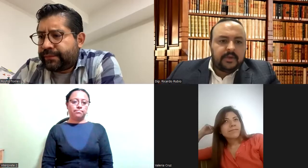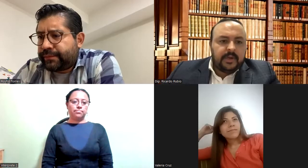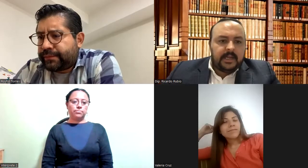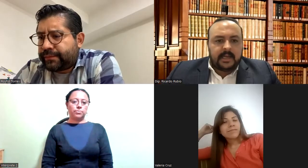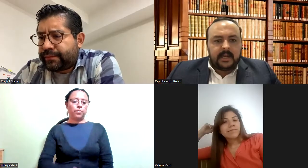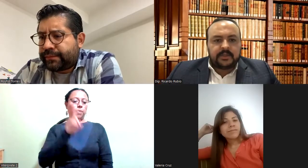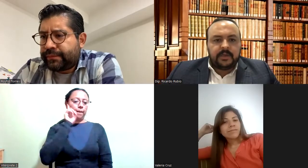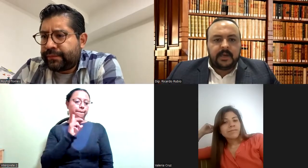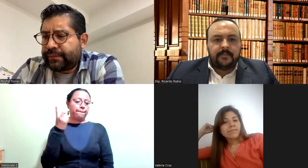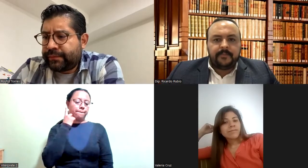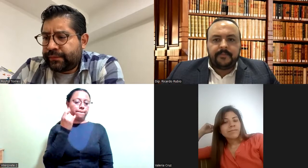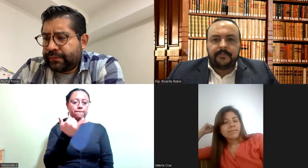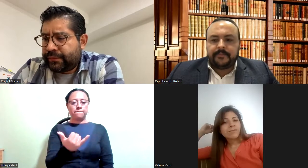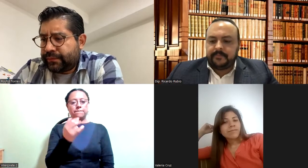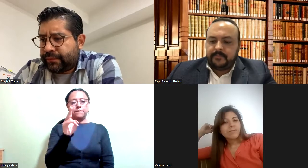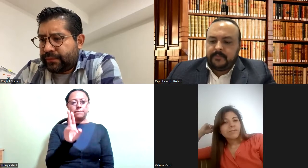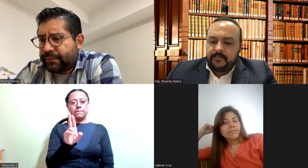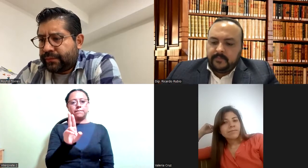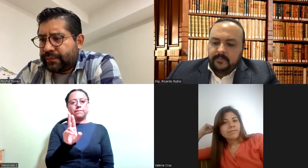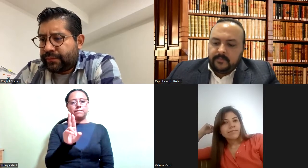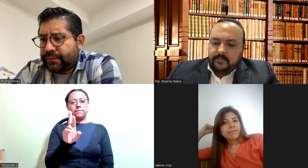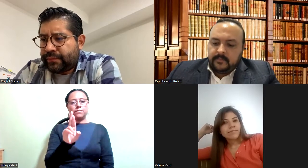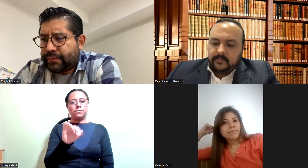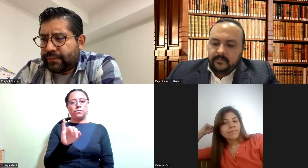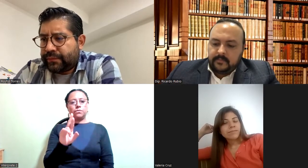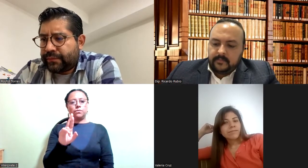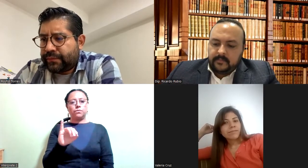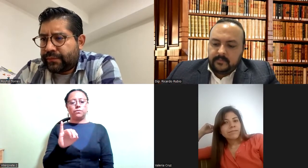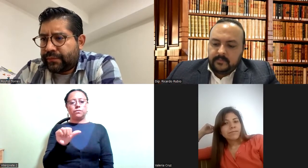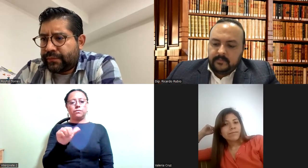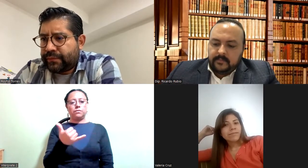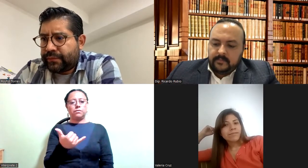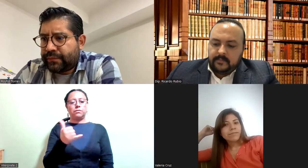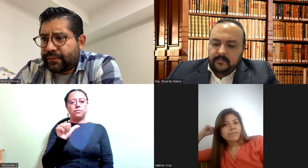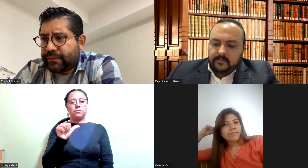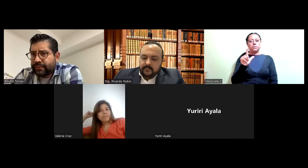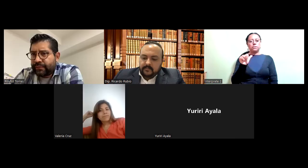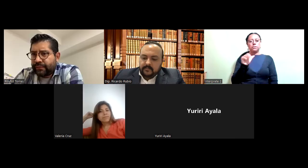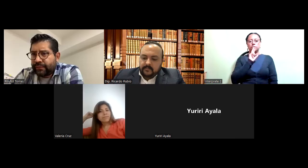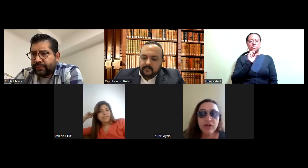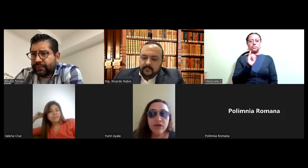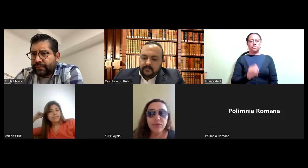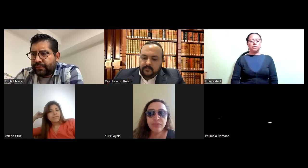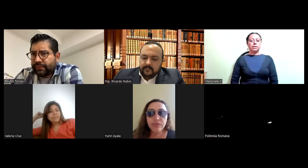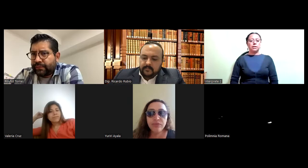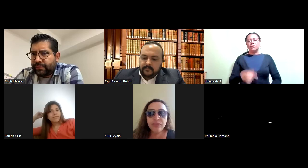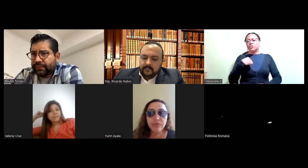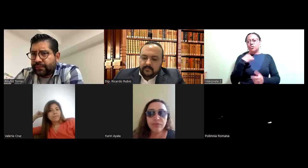Diputada Yuriri Ayala Zúñiga. Ayala Zúñiga, a favor del dictamen. Y hacer solo